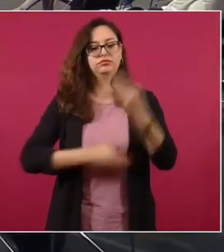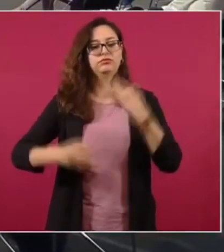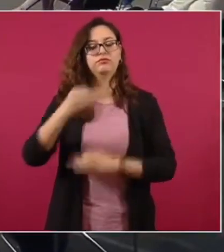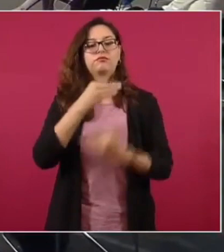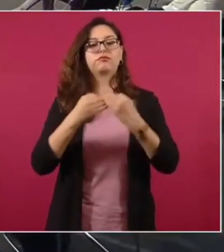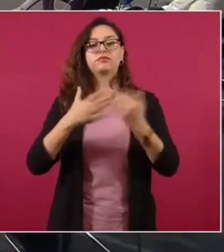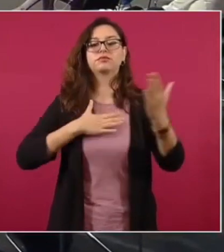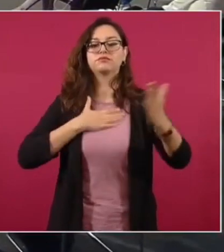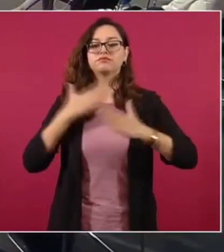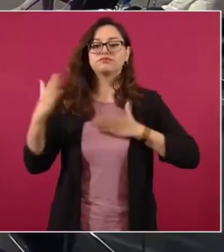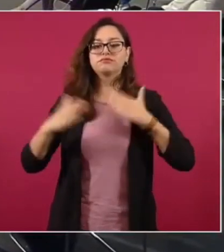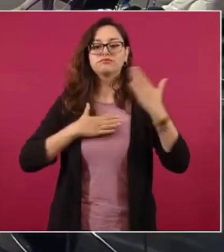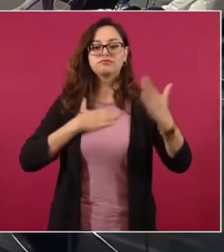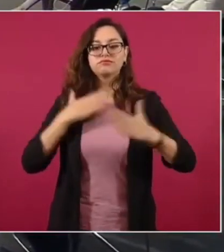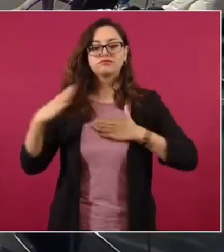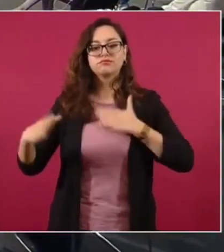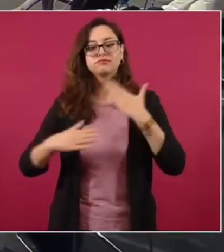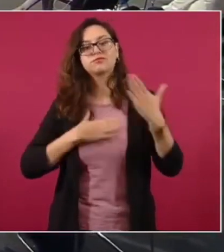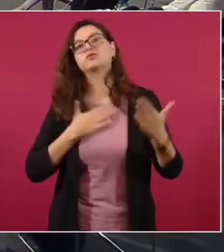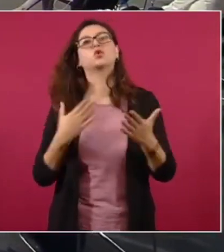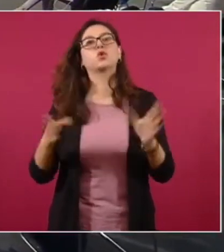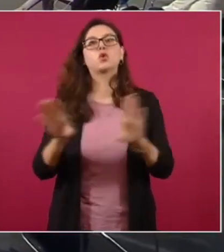sería decir